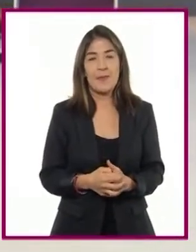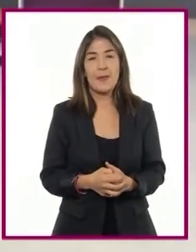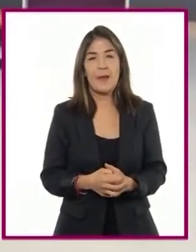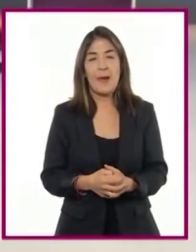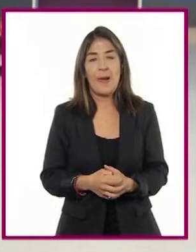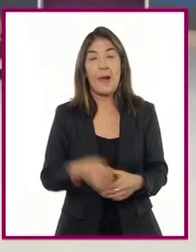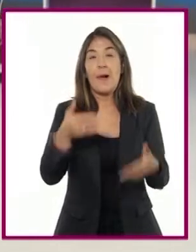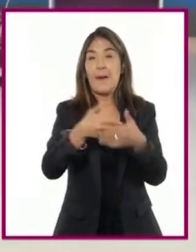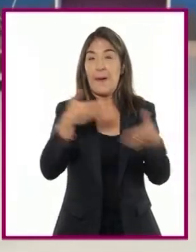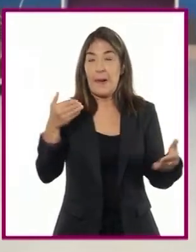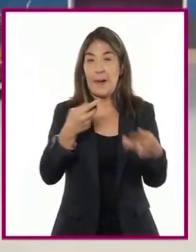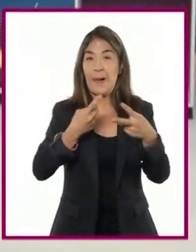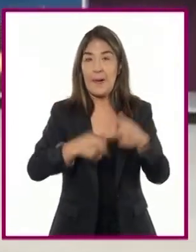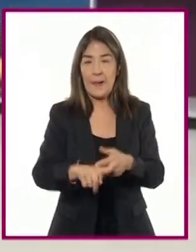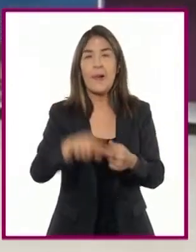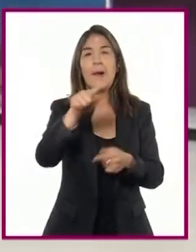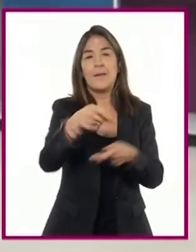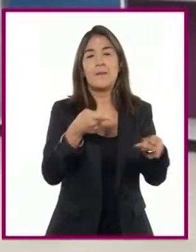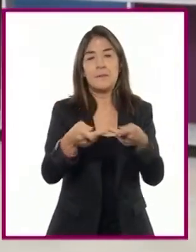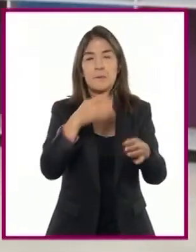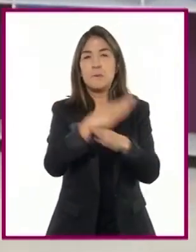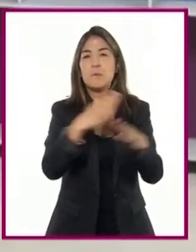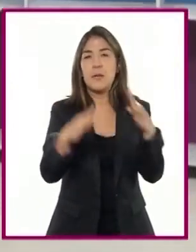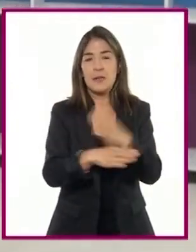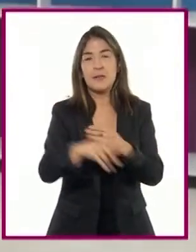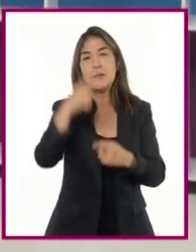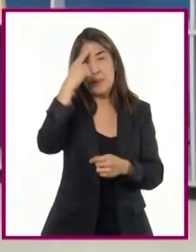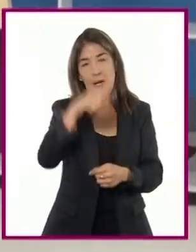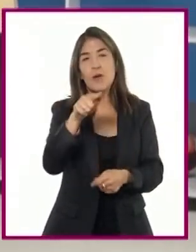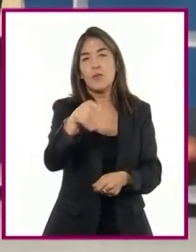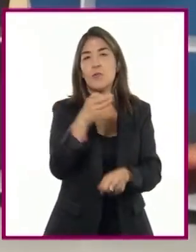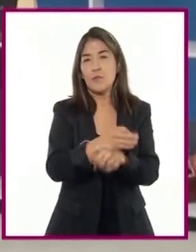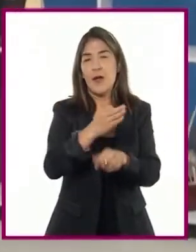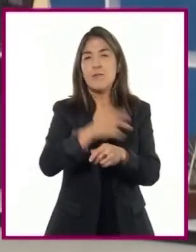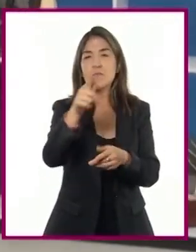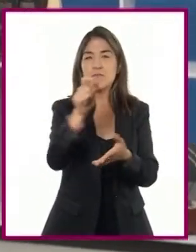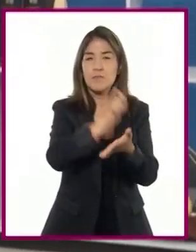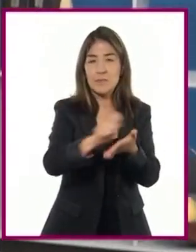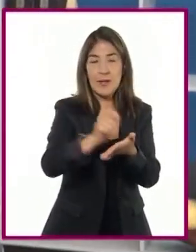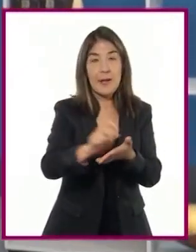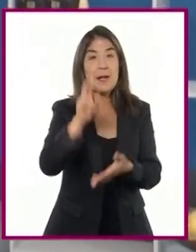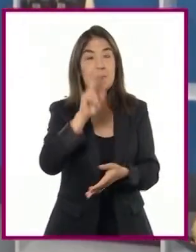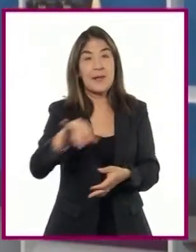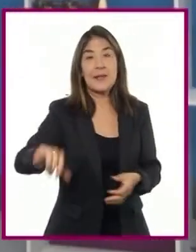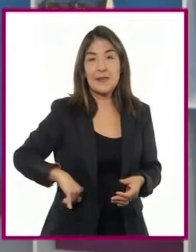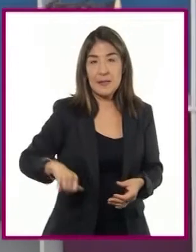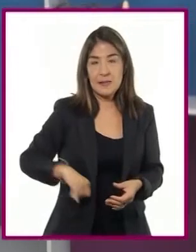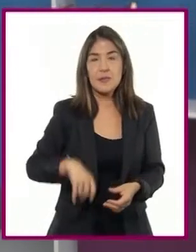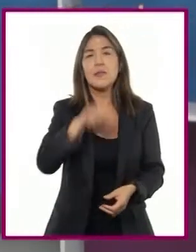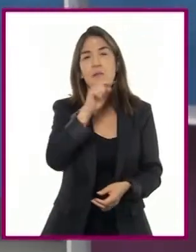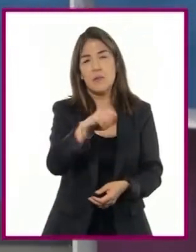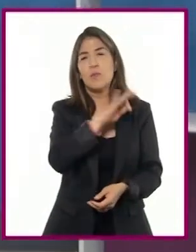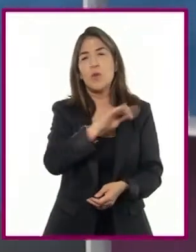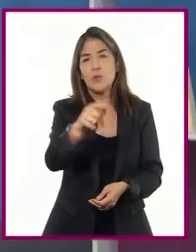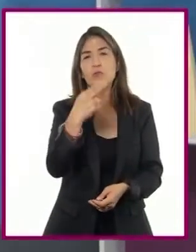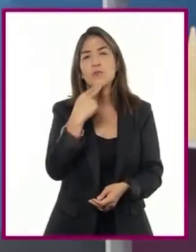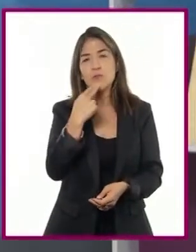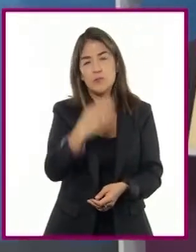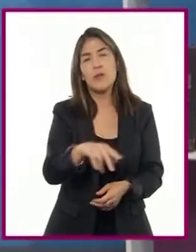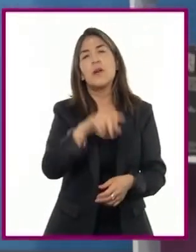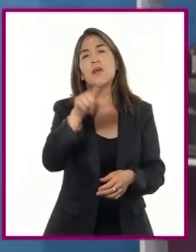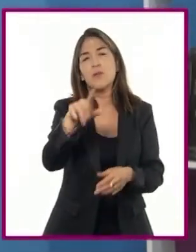Antes de iniciar, alisten sus materiales que necesiten para tomar nota de lo que les parezca relevante y así poder utilizarlo en otro